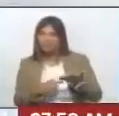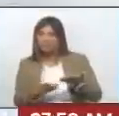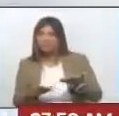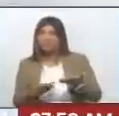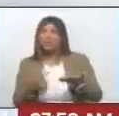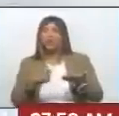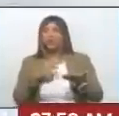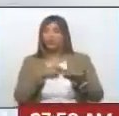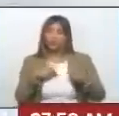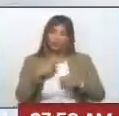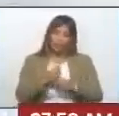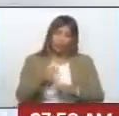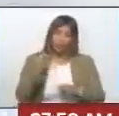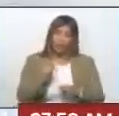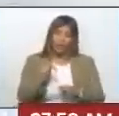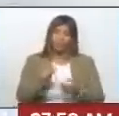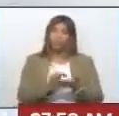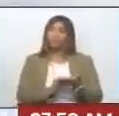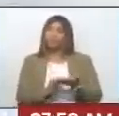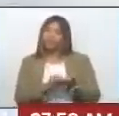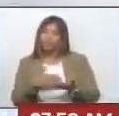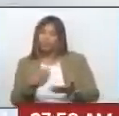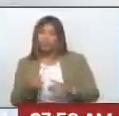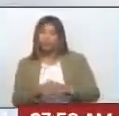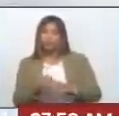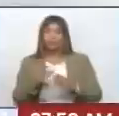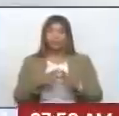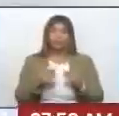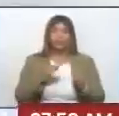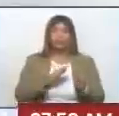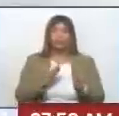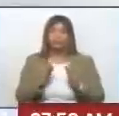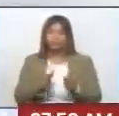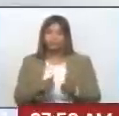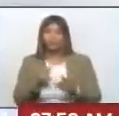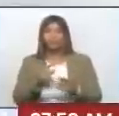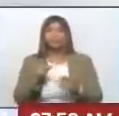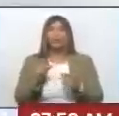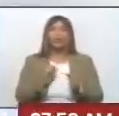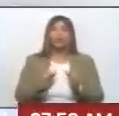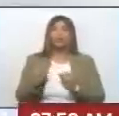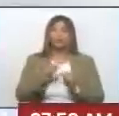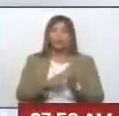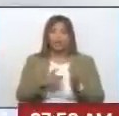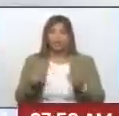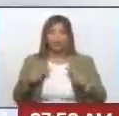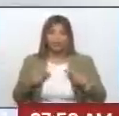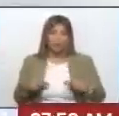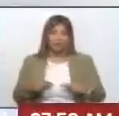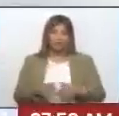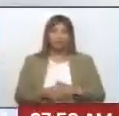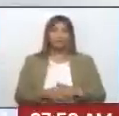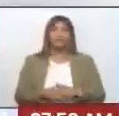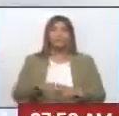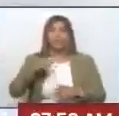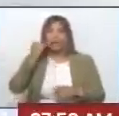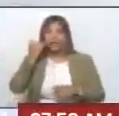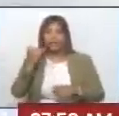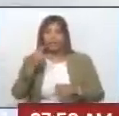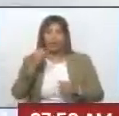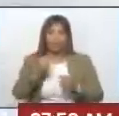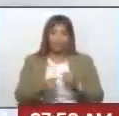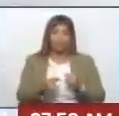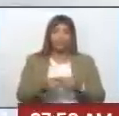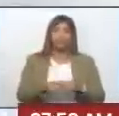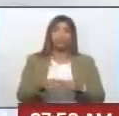corrija y que de verdad todo se encamine a la protección de los derechos humanos. O sea, la idea última de